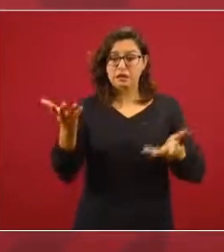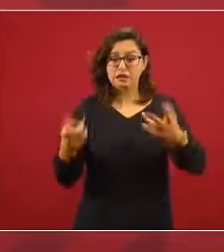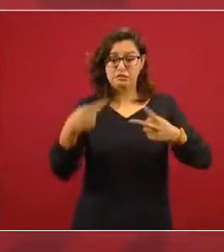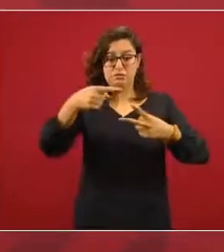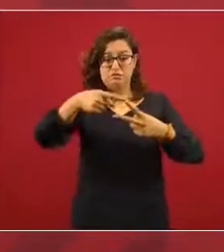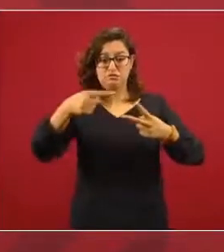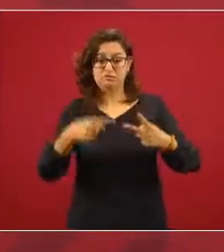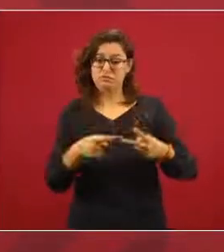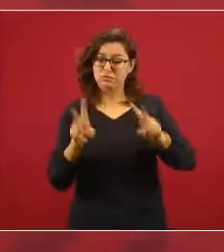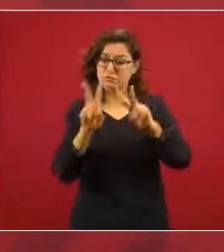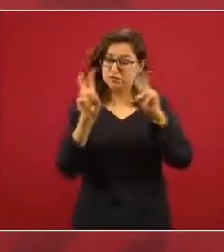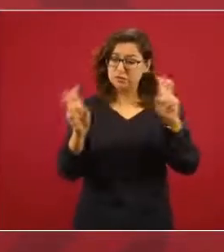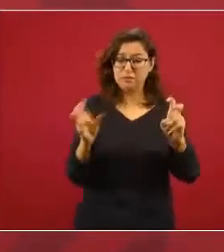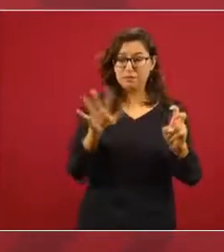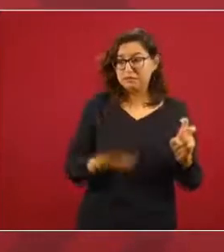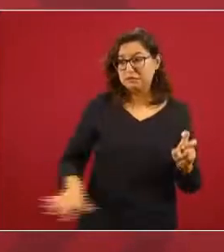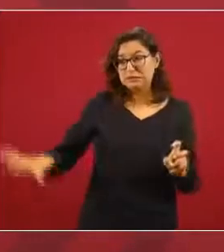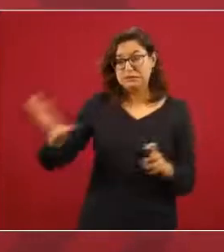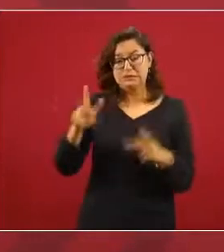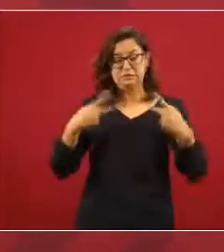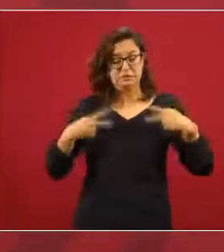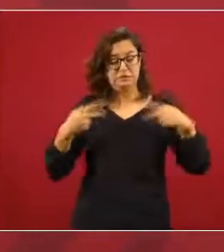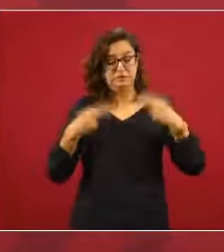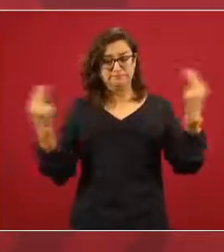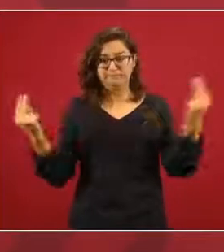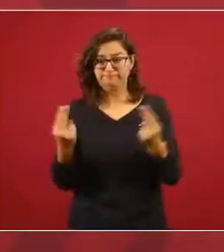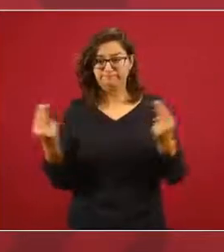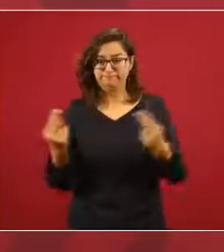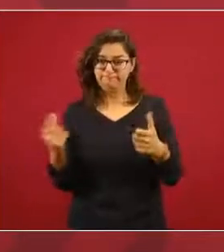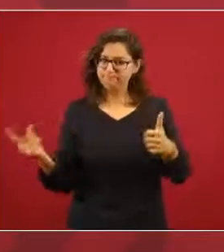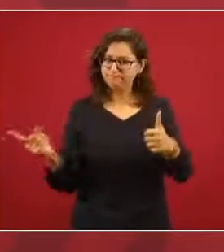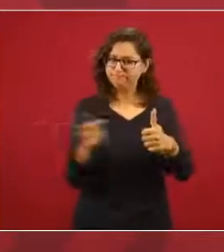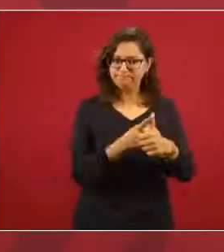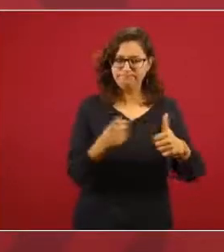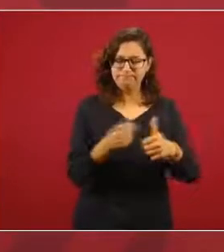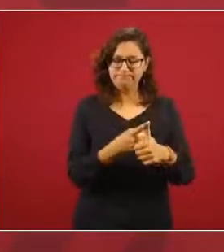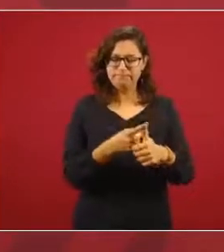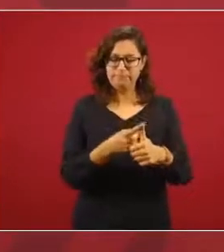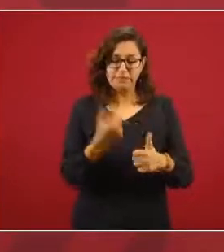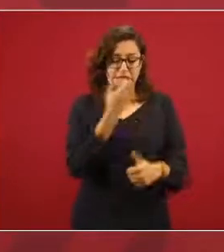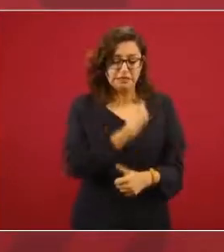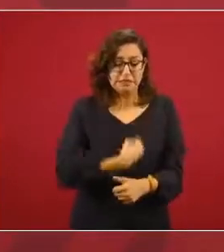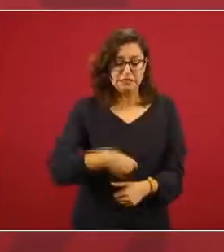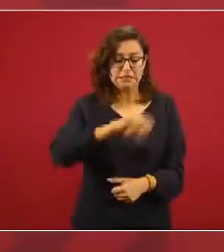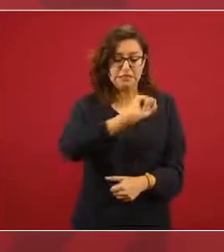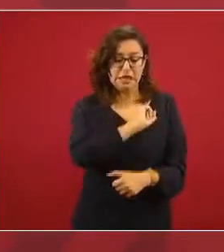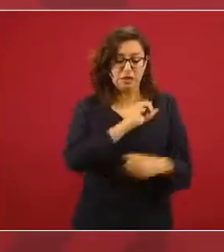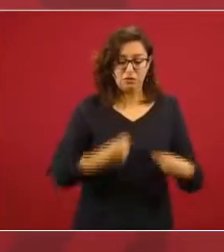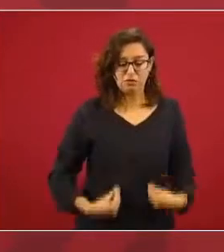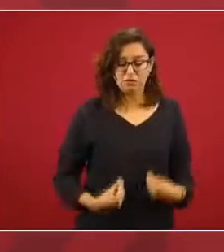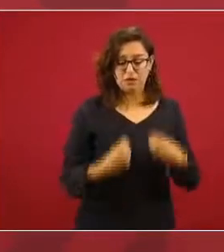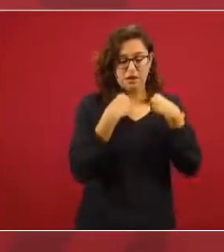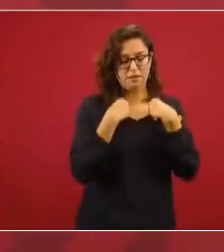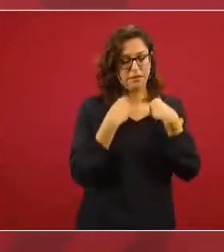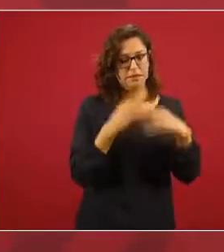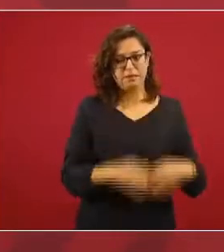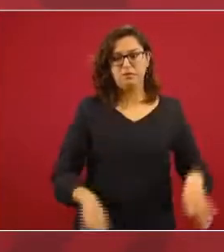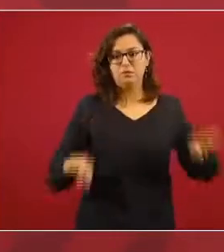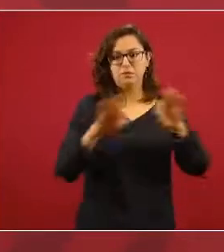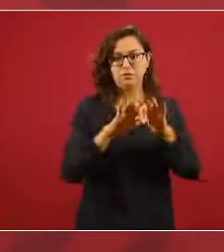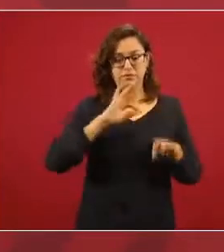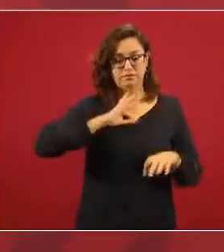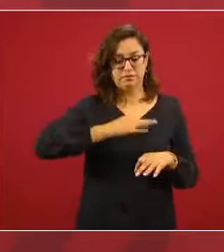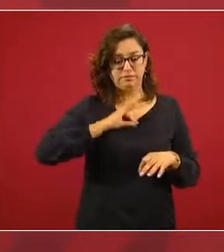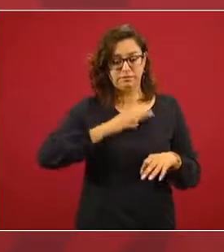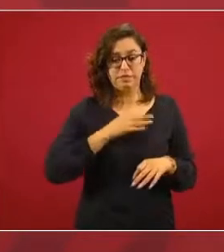cuidar. El primero es la salud y la vida, de manera directa, en lo que se relaciona con los contagios de la infección por el